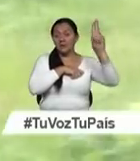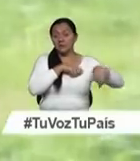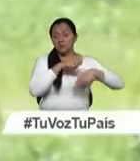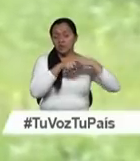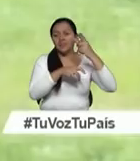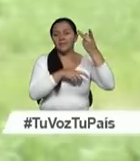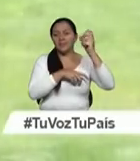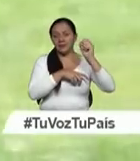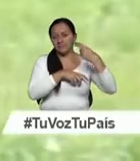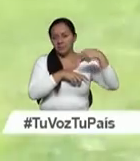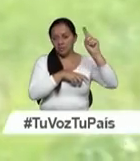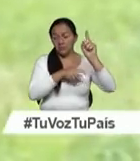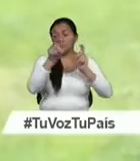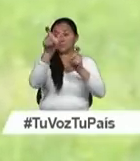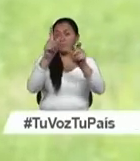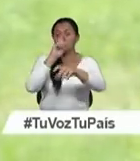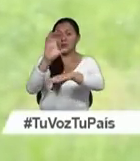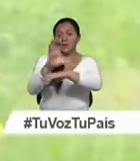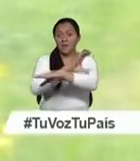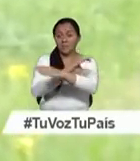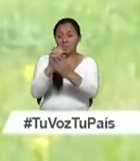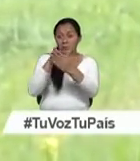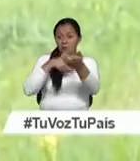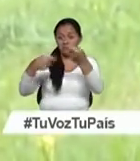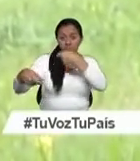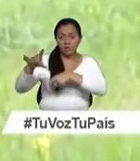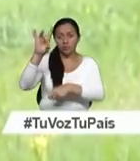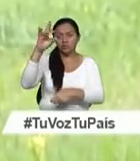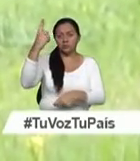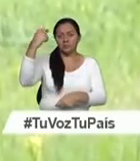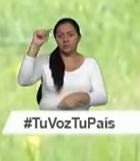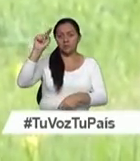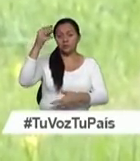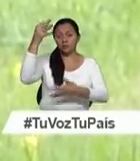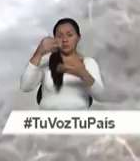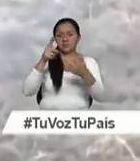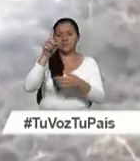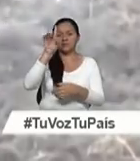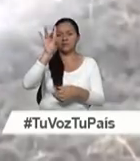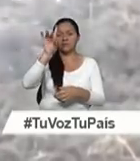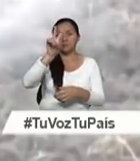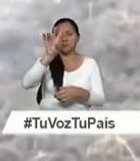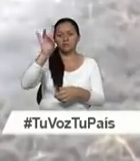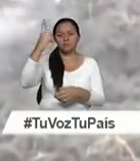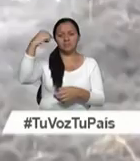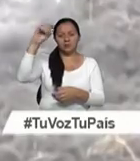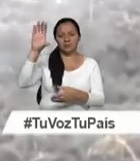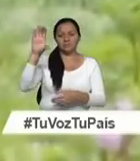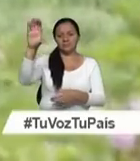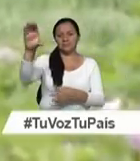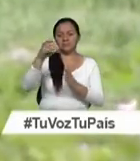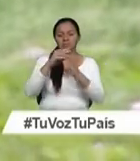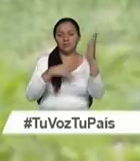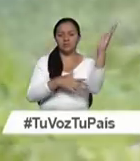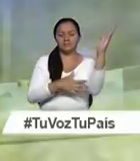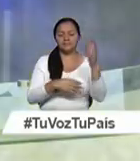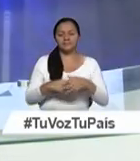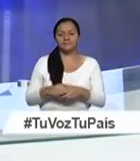Gobierno Nacional con $20 millones y los usuarios con $8 millones. Carolina Díaz, Noticiero